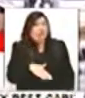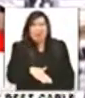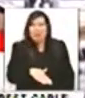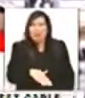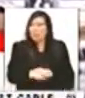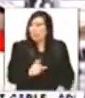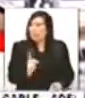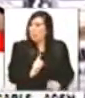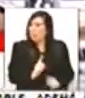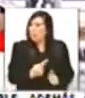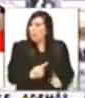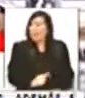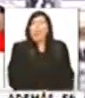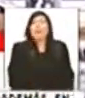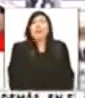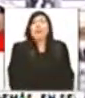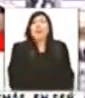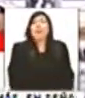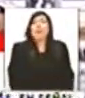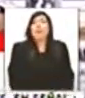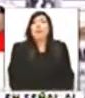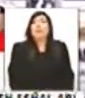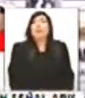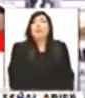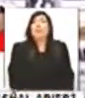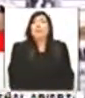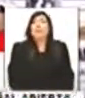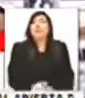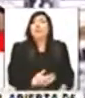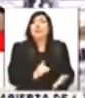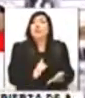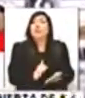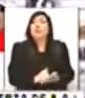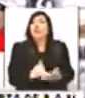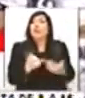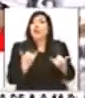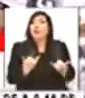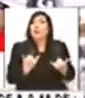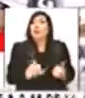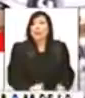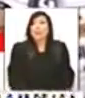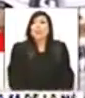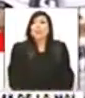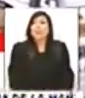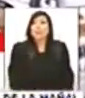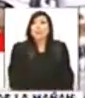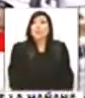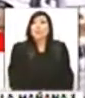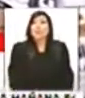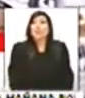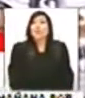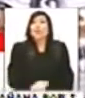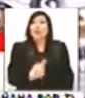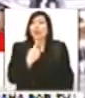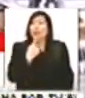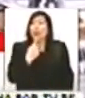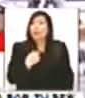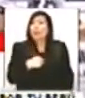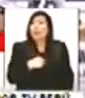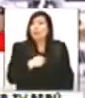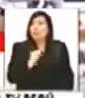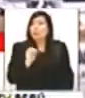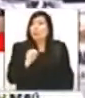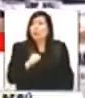hay que permitirlo. Y en ese sentido, esperamos que en esta, vamos a decir, este pronunciamiento nuestro,